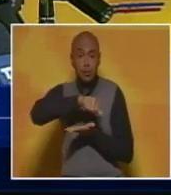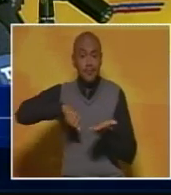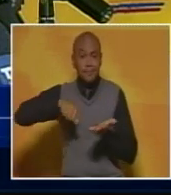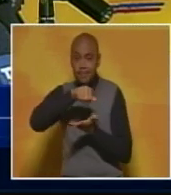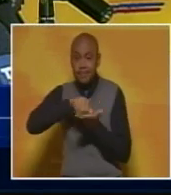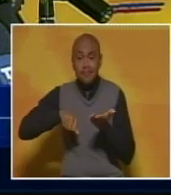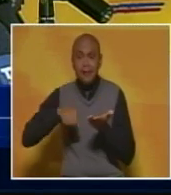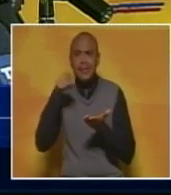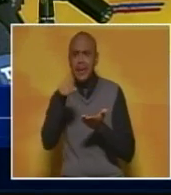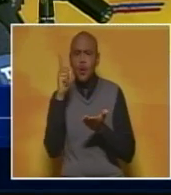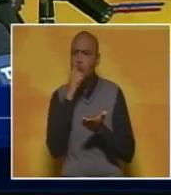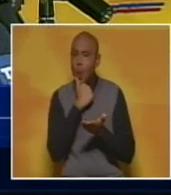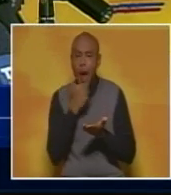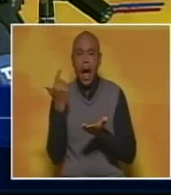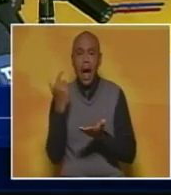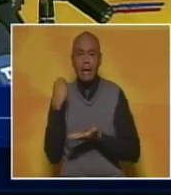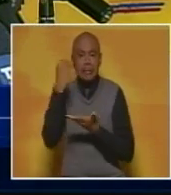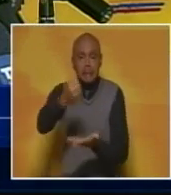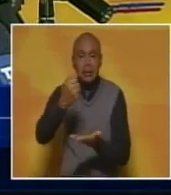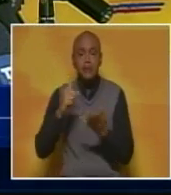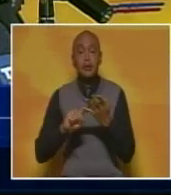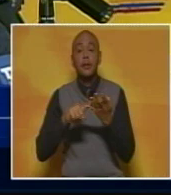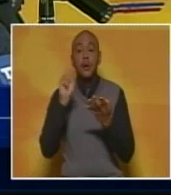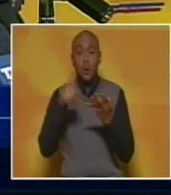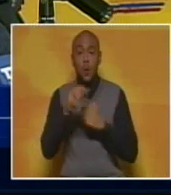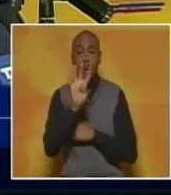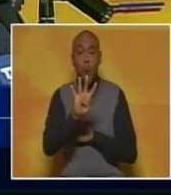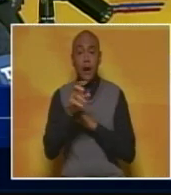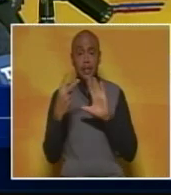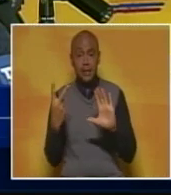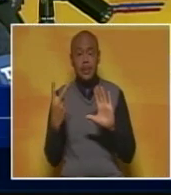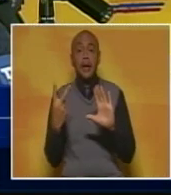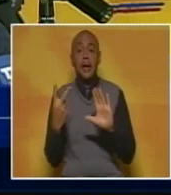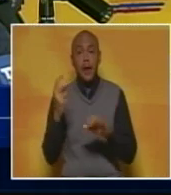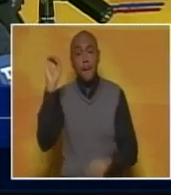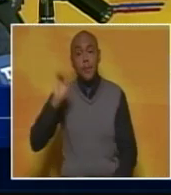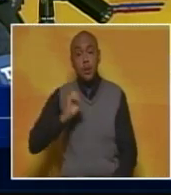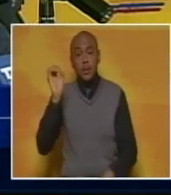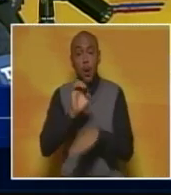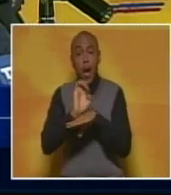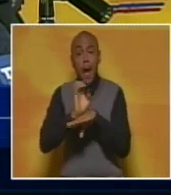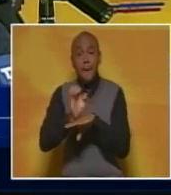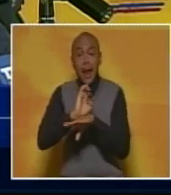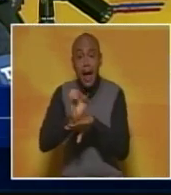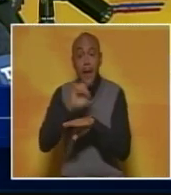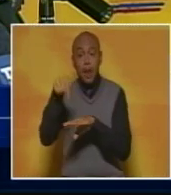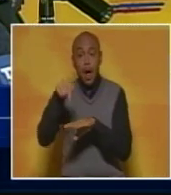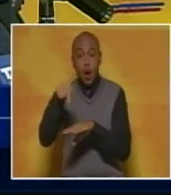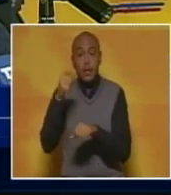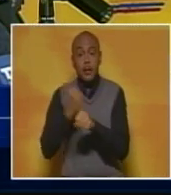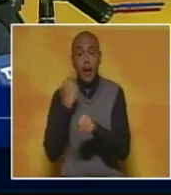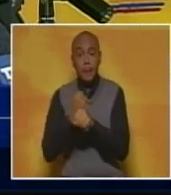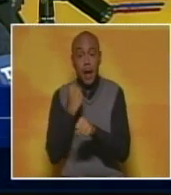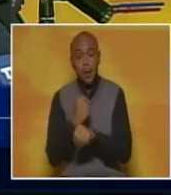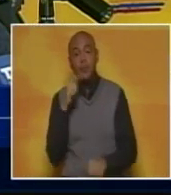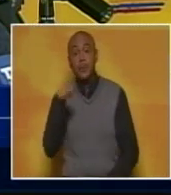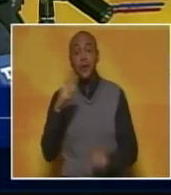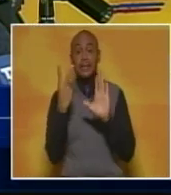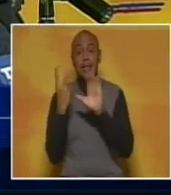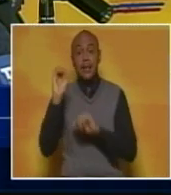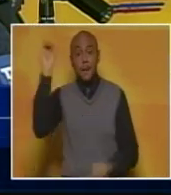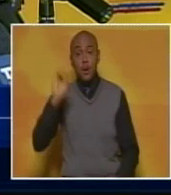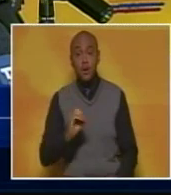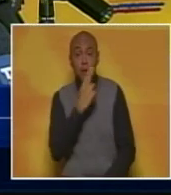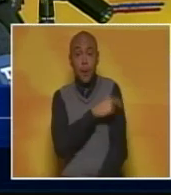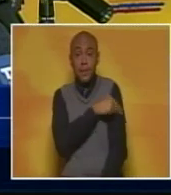totalmente desabastecidos y 47% de las emergencias es lo único que está funcionando en este momento. 70% de los